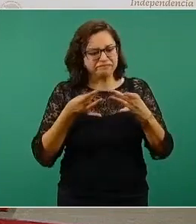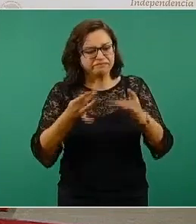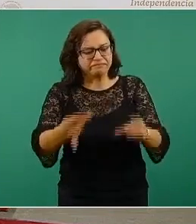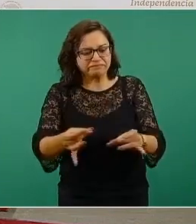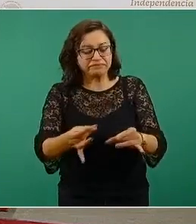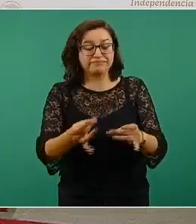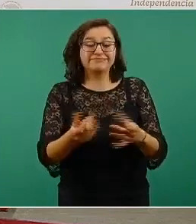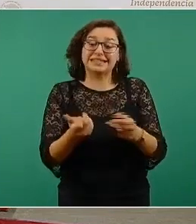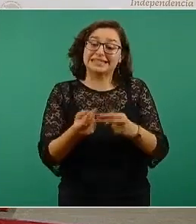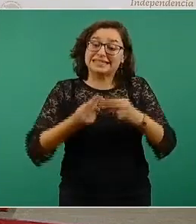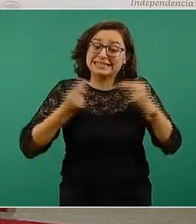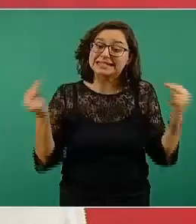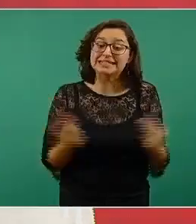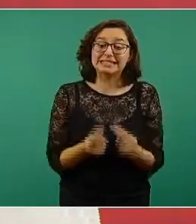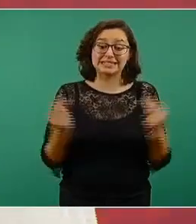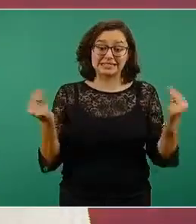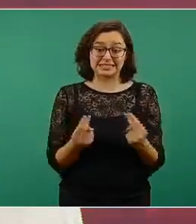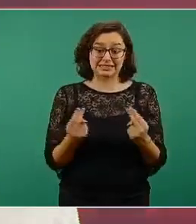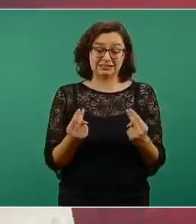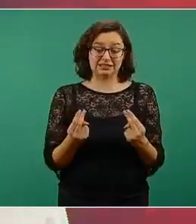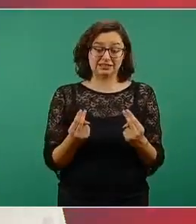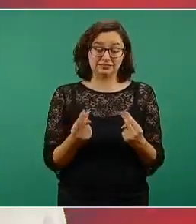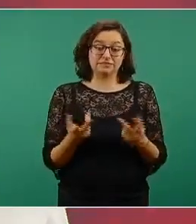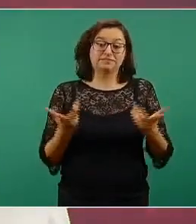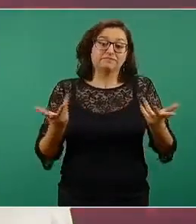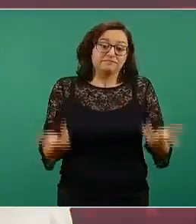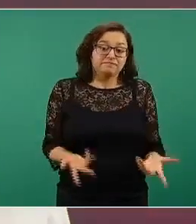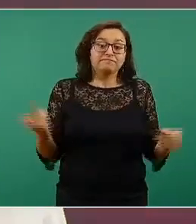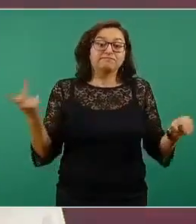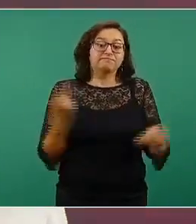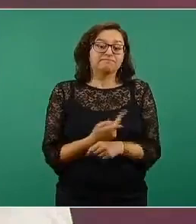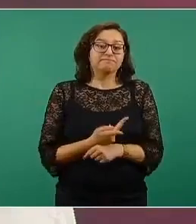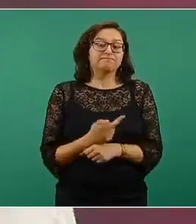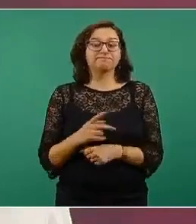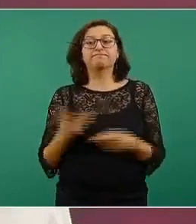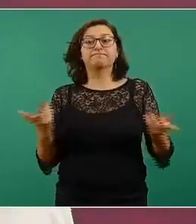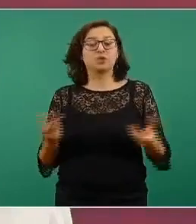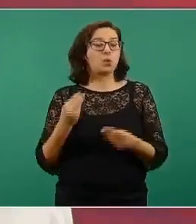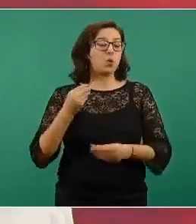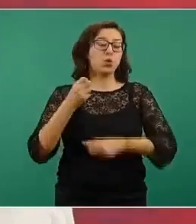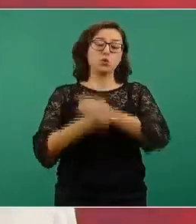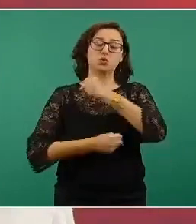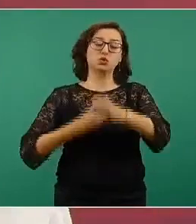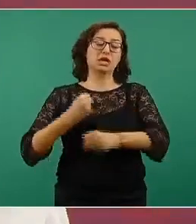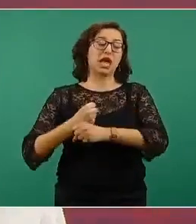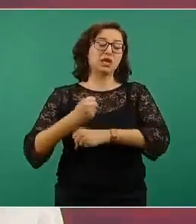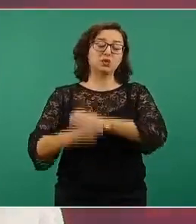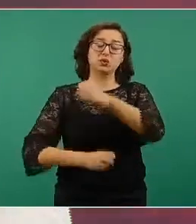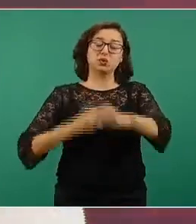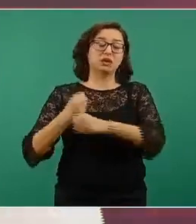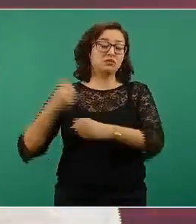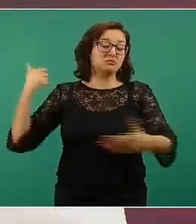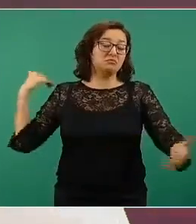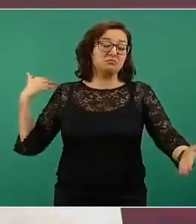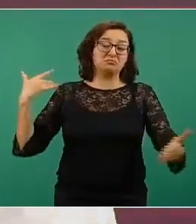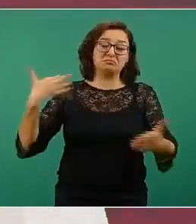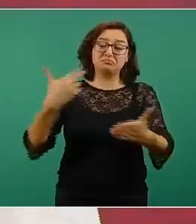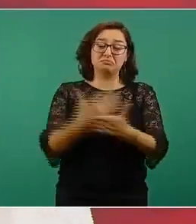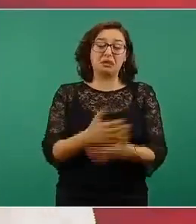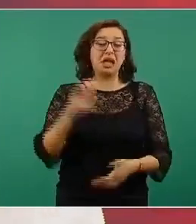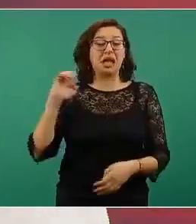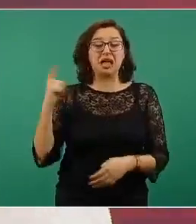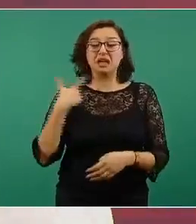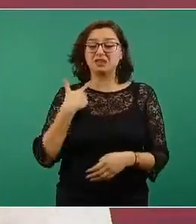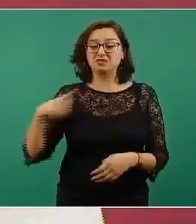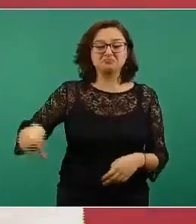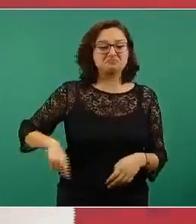pero esto es importante. Y venimos de varios gobiernos, de varios sexenios, que han hecho lo contrario. Han